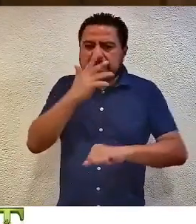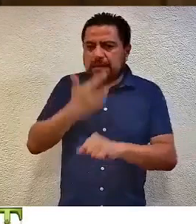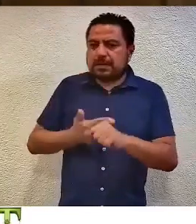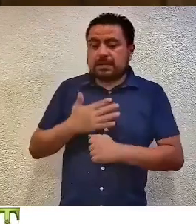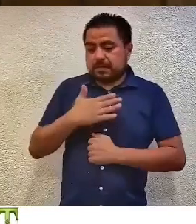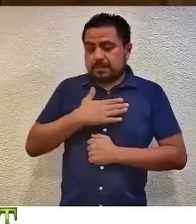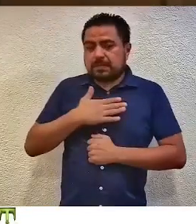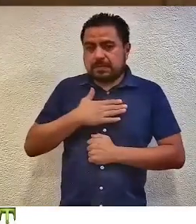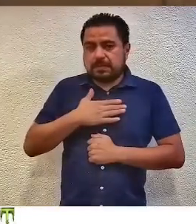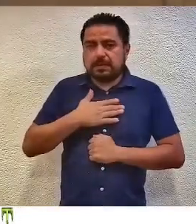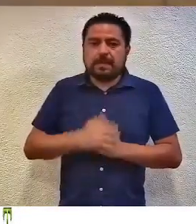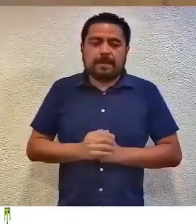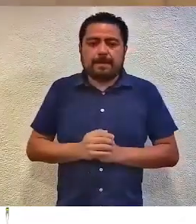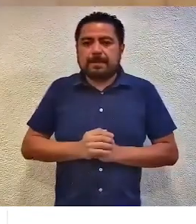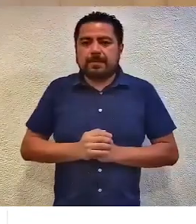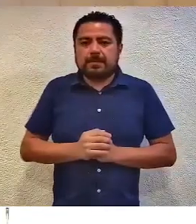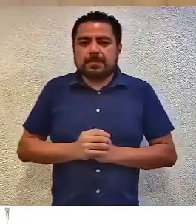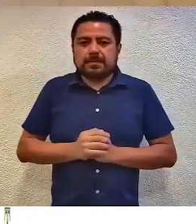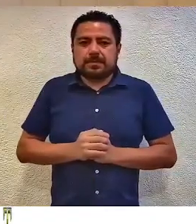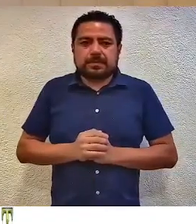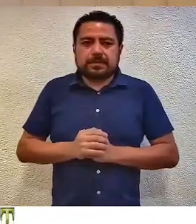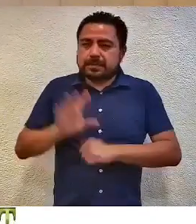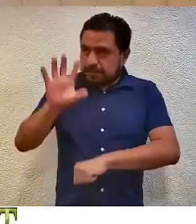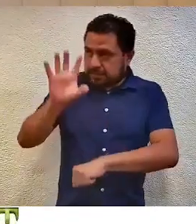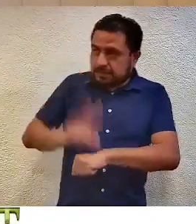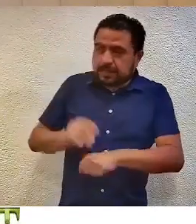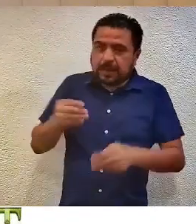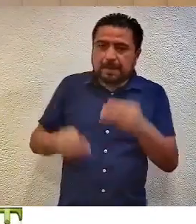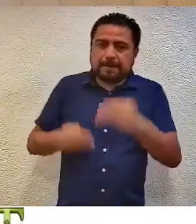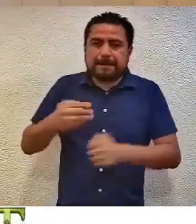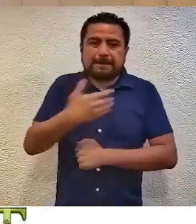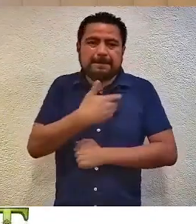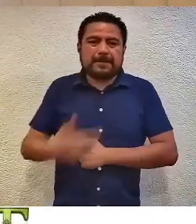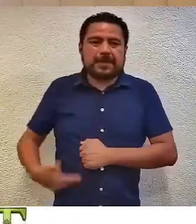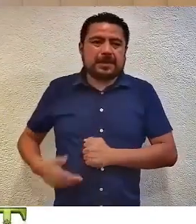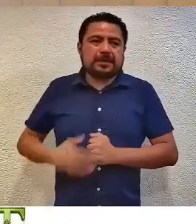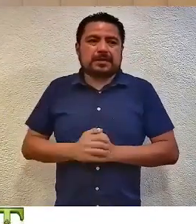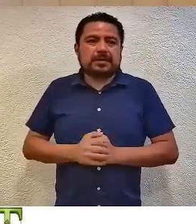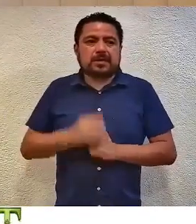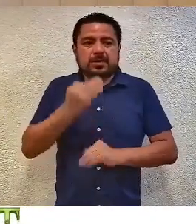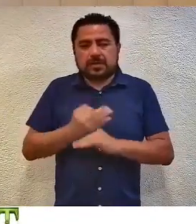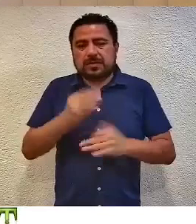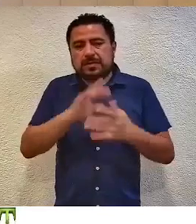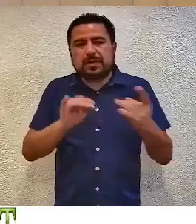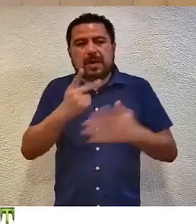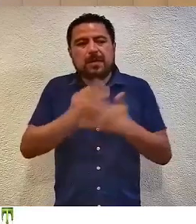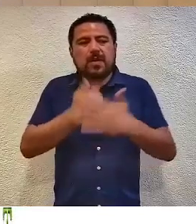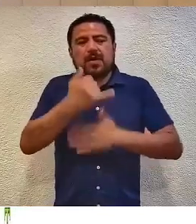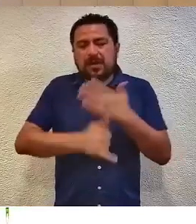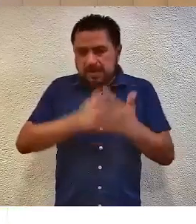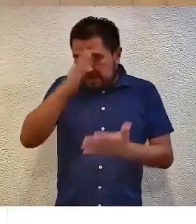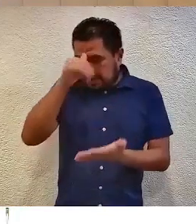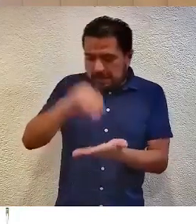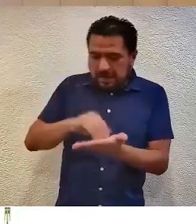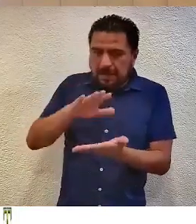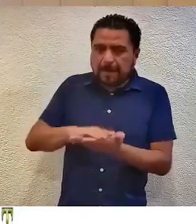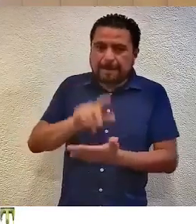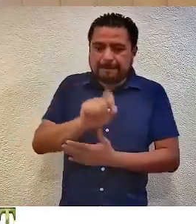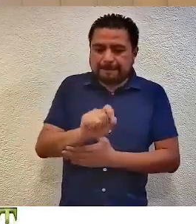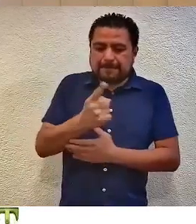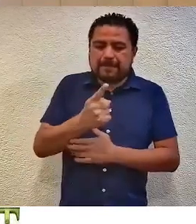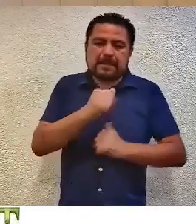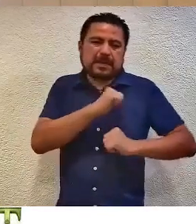cargo. Con su autorización, magistrada presidenta, doy cuenta con el proyecto de laudo convenio 21 promovido por